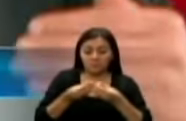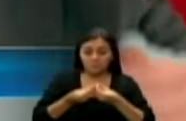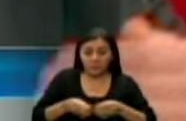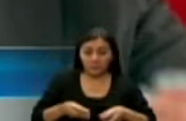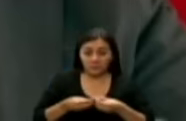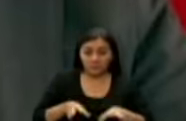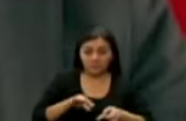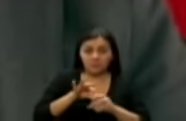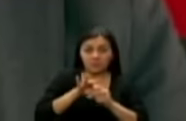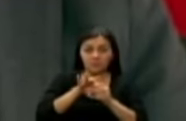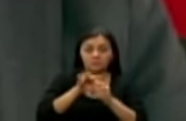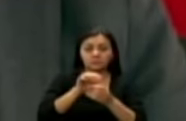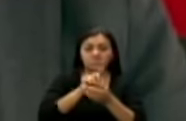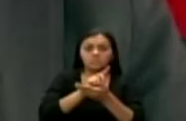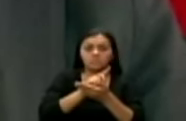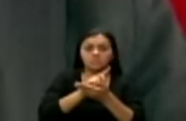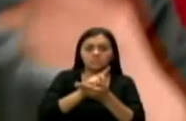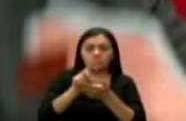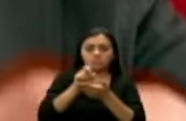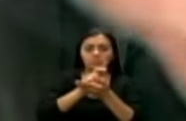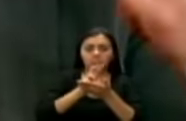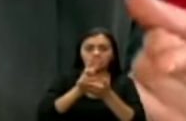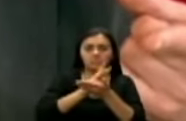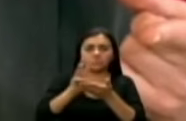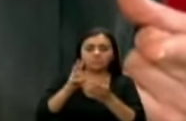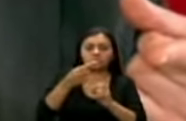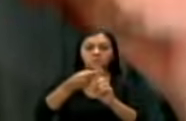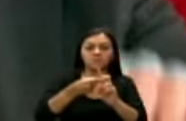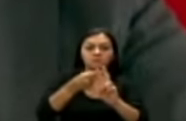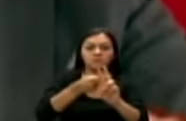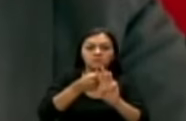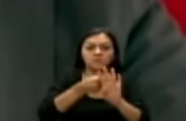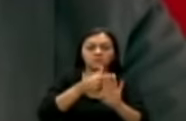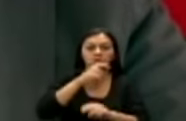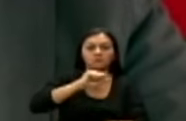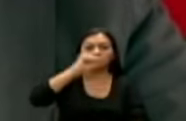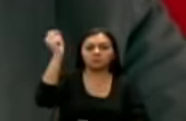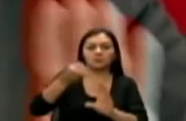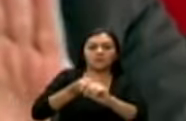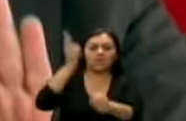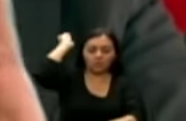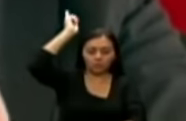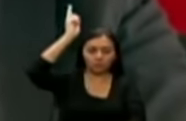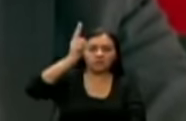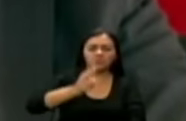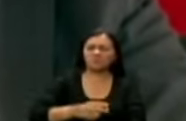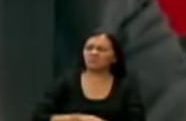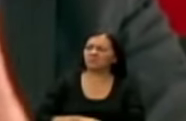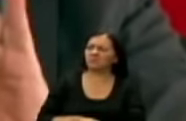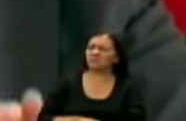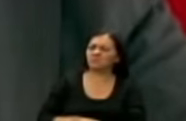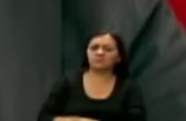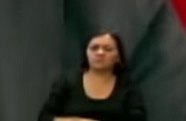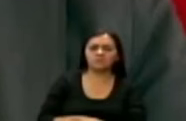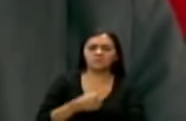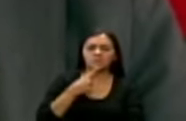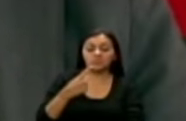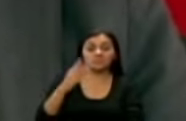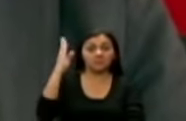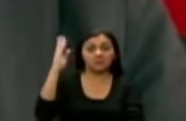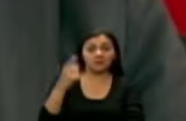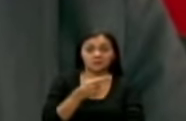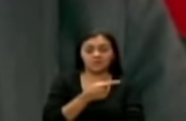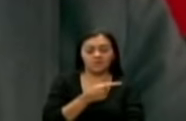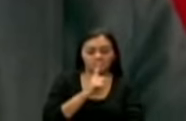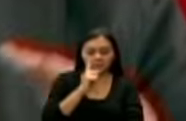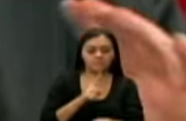pocas semanas o a los pocos meses, diga que el gobierno que ganó tiene que renunciar e irse. Eso no es algo muy común. Se dio en el caso de Brasil. Y